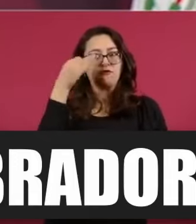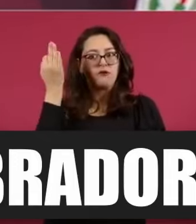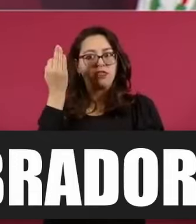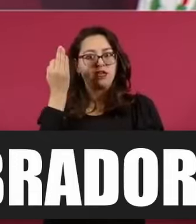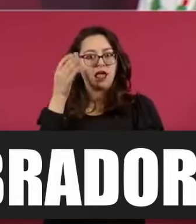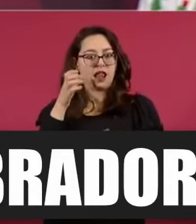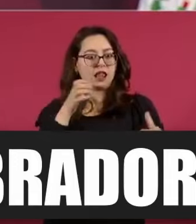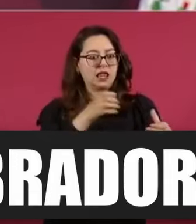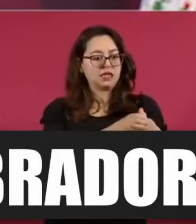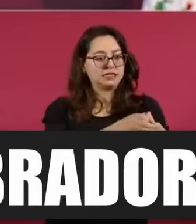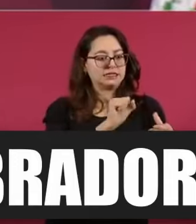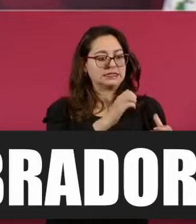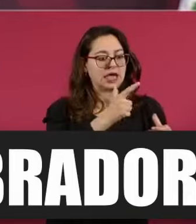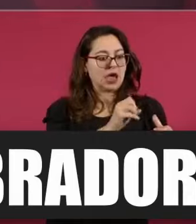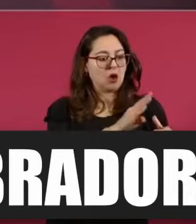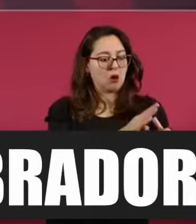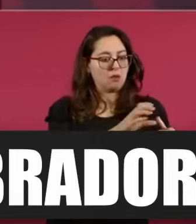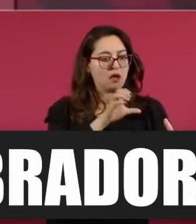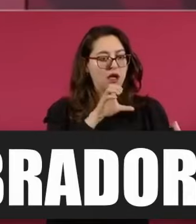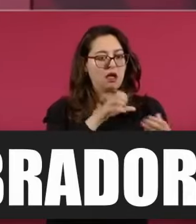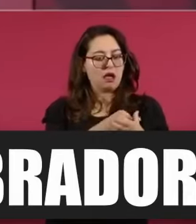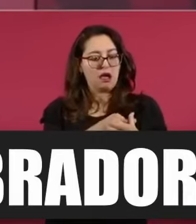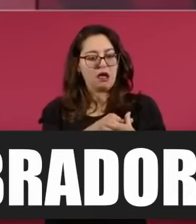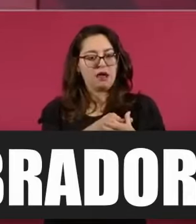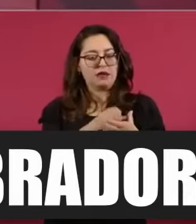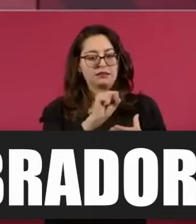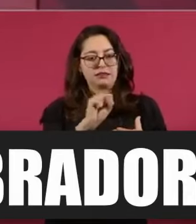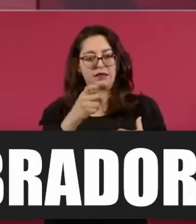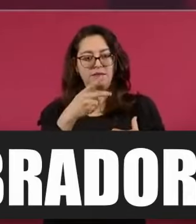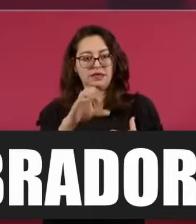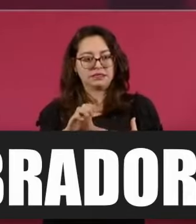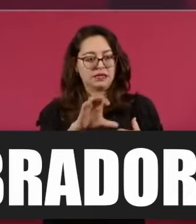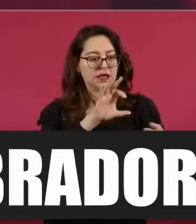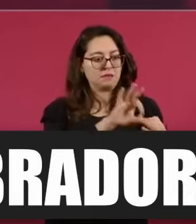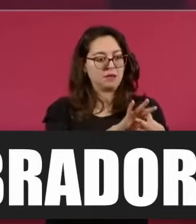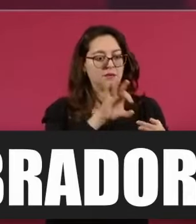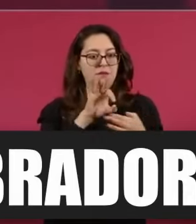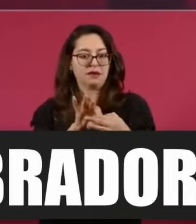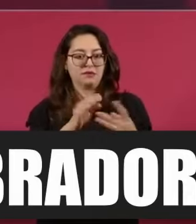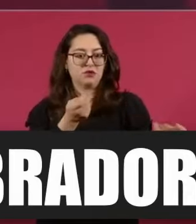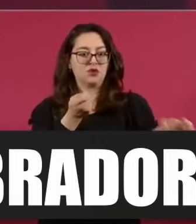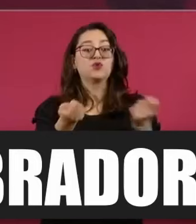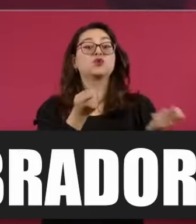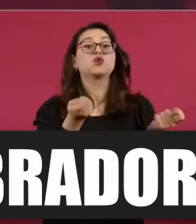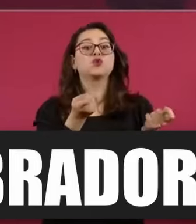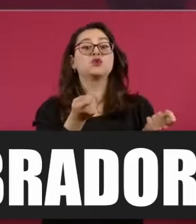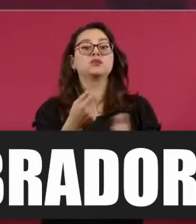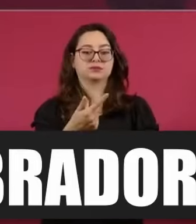dependiendo de Gobernación, de Seguridad Pública, bueno, de García Luna.